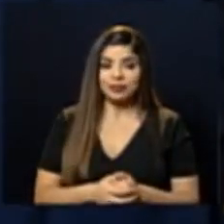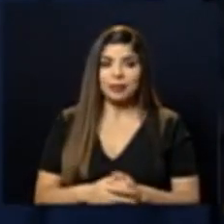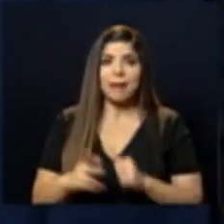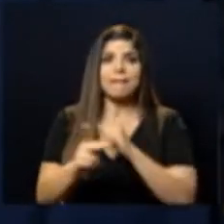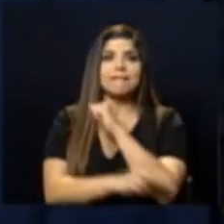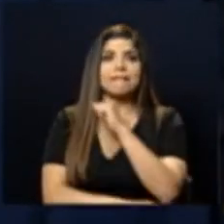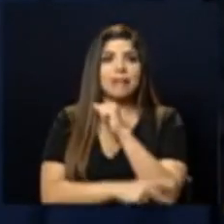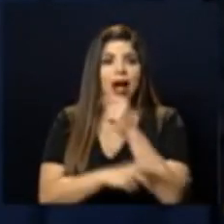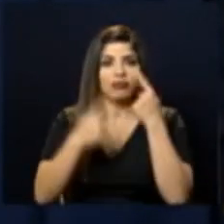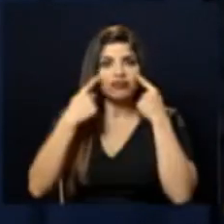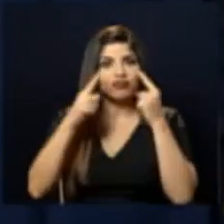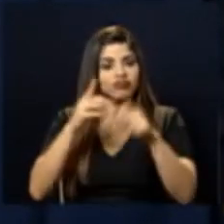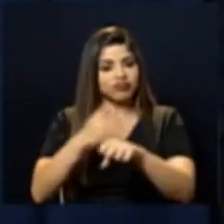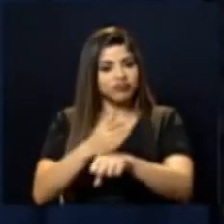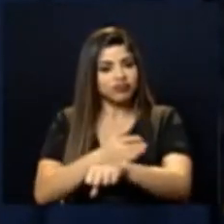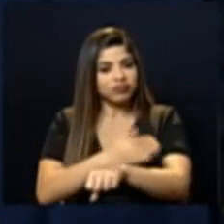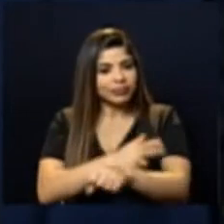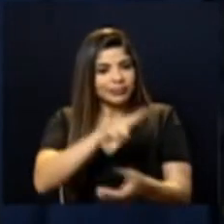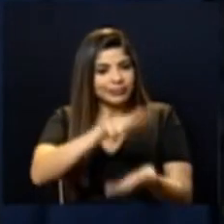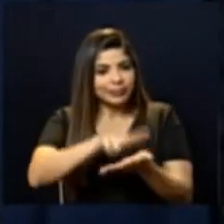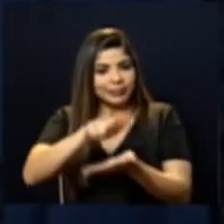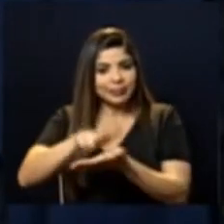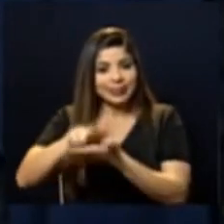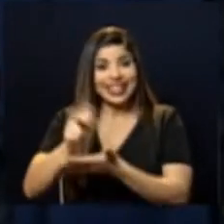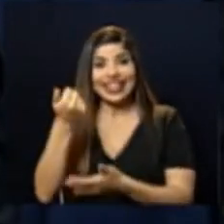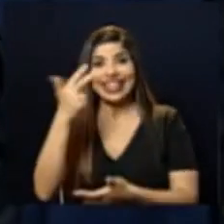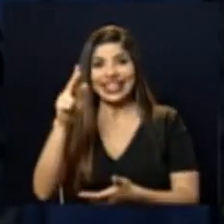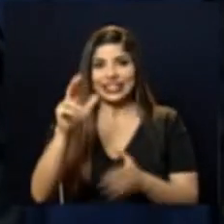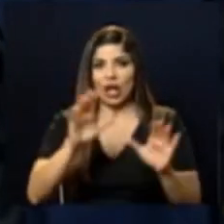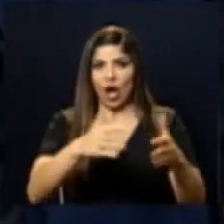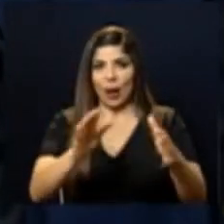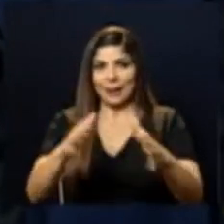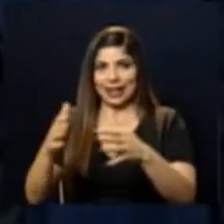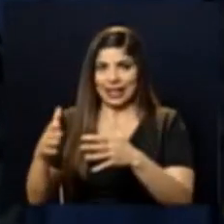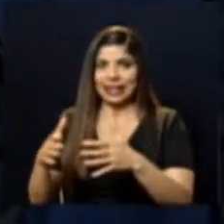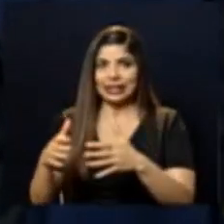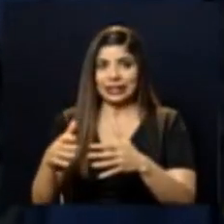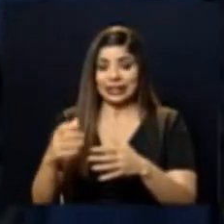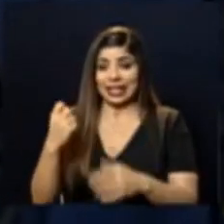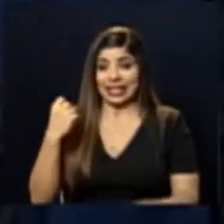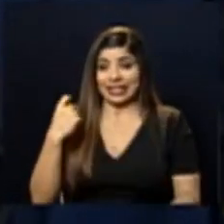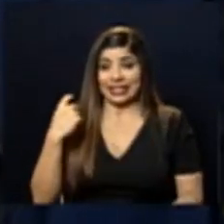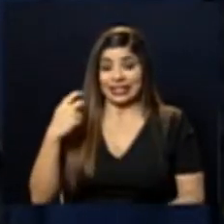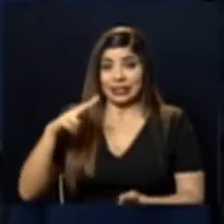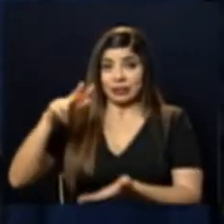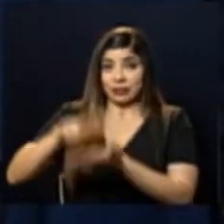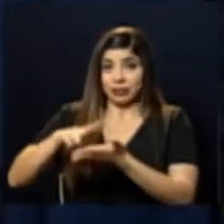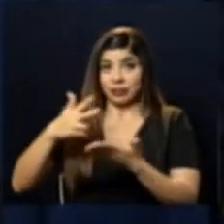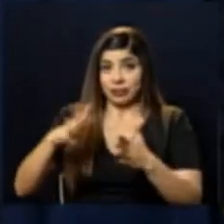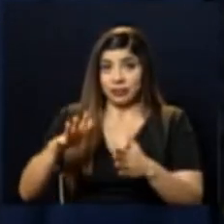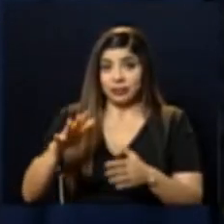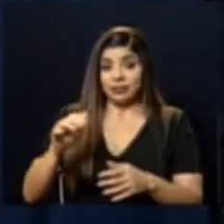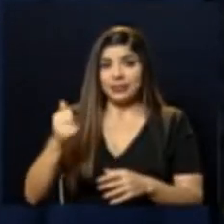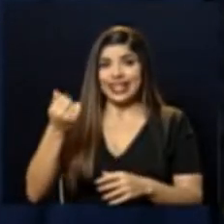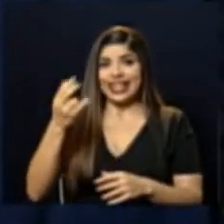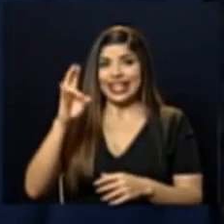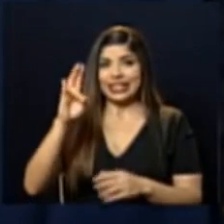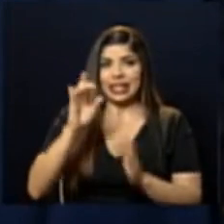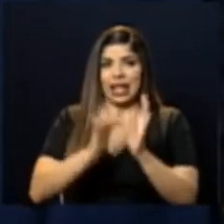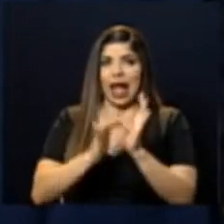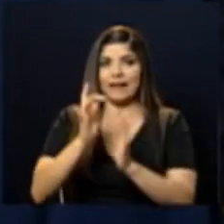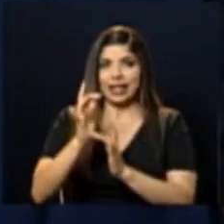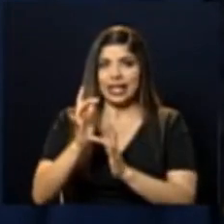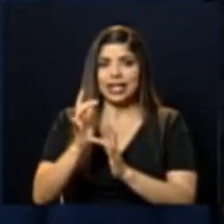país ha logrado avanzar con la aprobación de 13 comités, el más reciente aprobado el 17 de